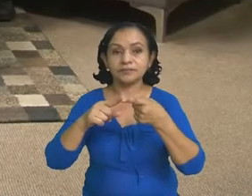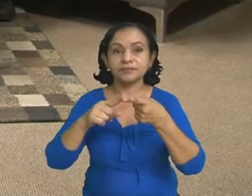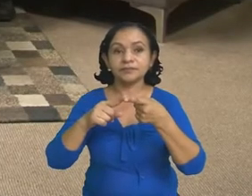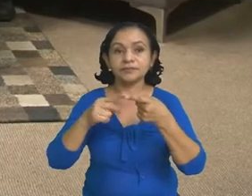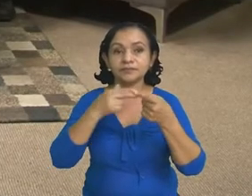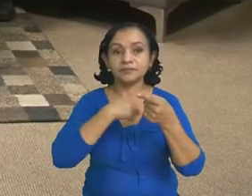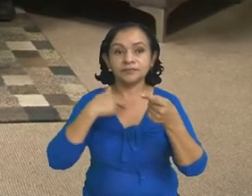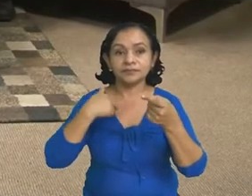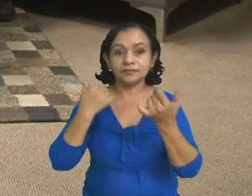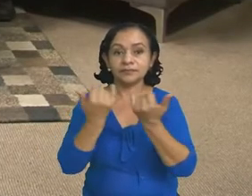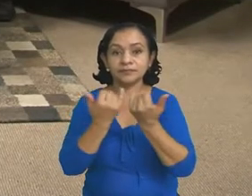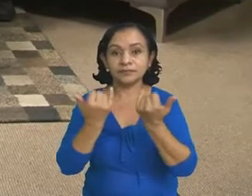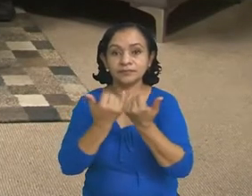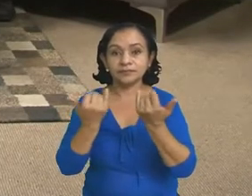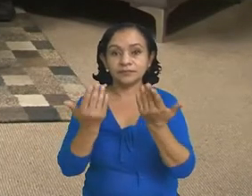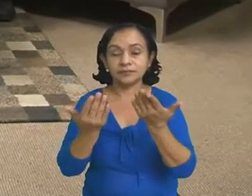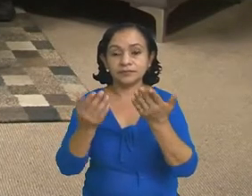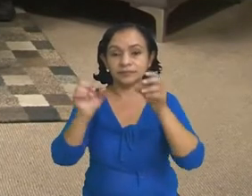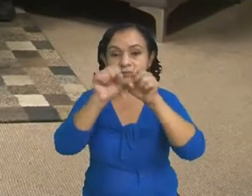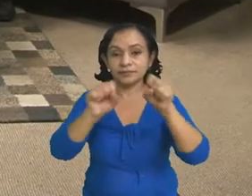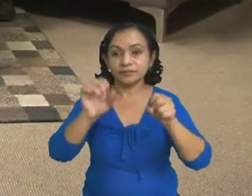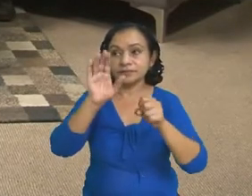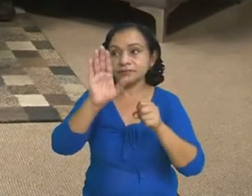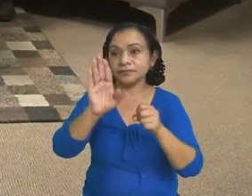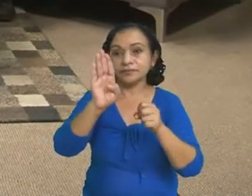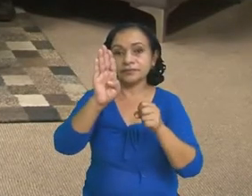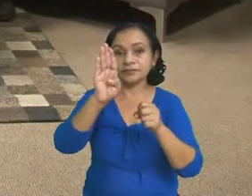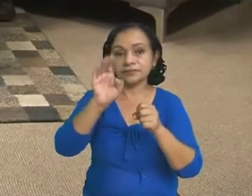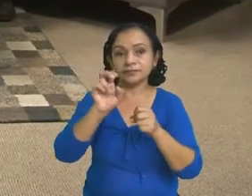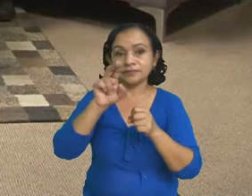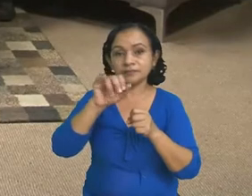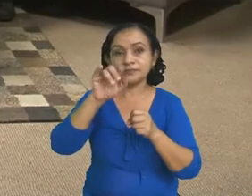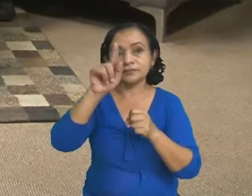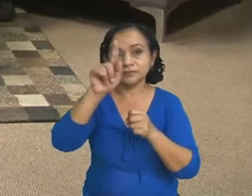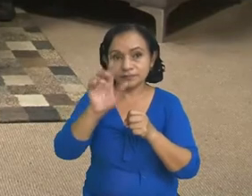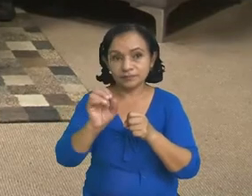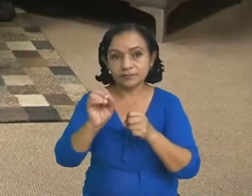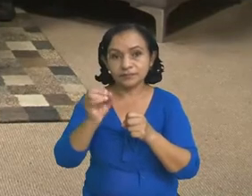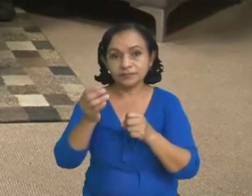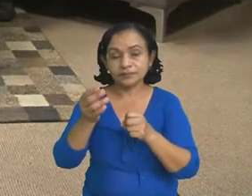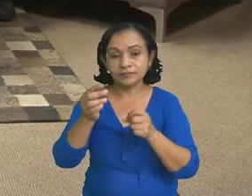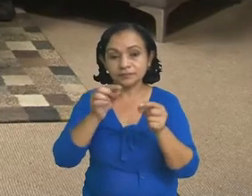de San Benito en Los Brasiles. Ok. Es otro anillo, este va a